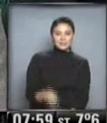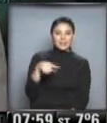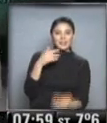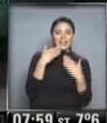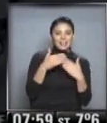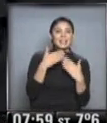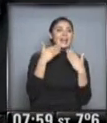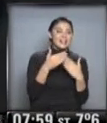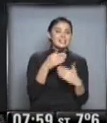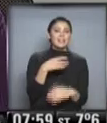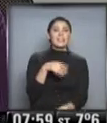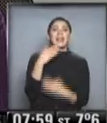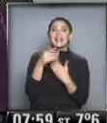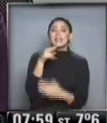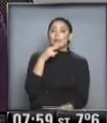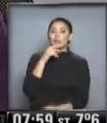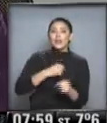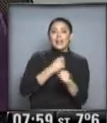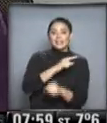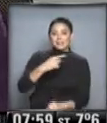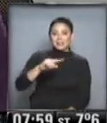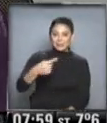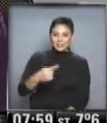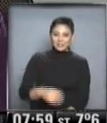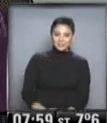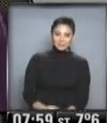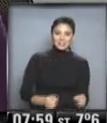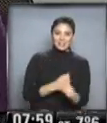Gracias, Vero. Gracias, Pablo. Gracias, Vero. Hasta la próxima semana. Hasta el próximo martes. Chao.